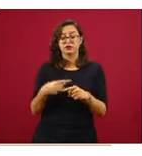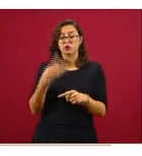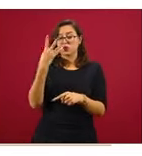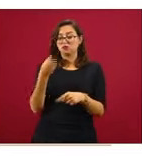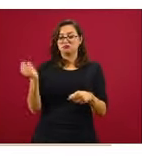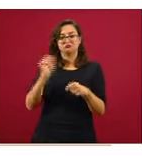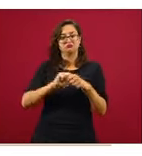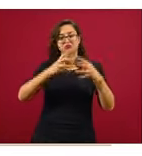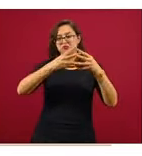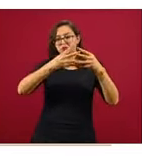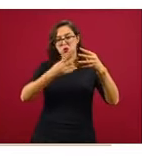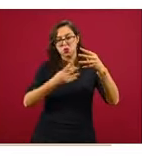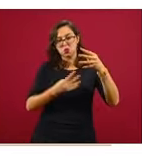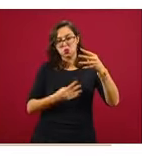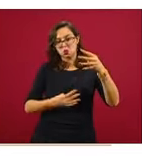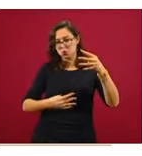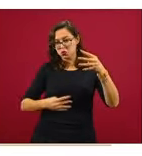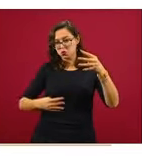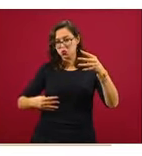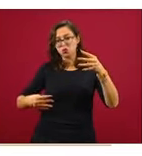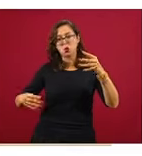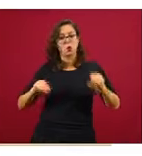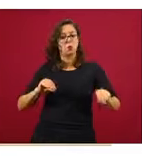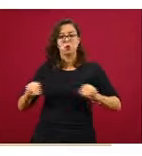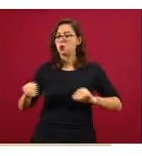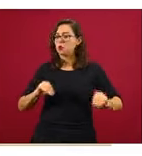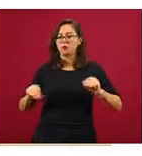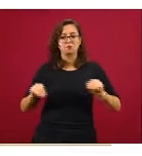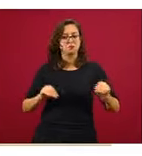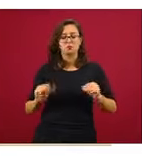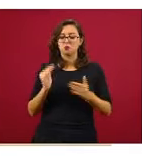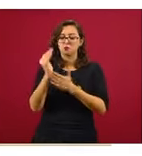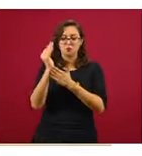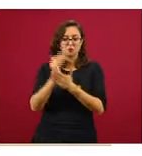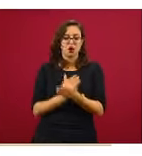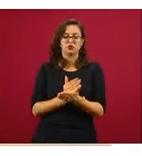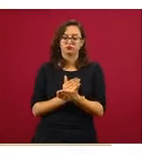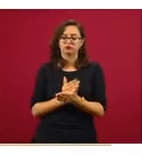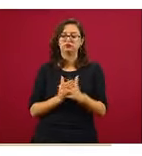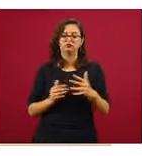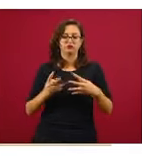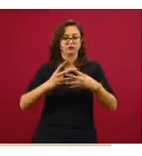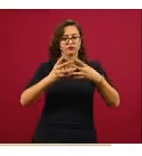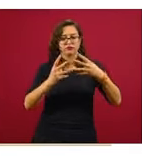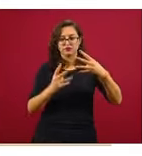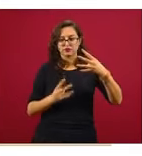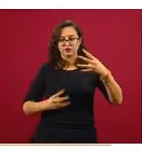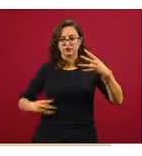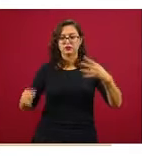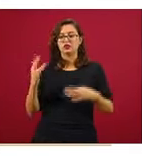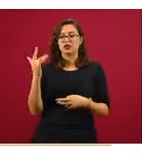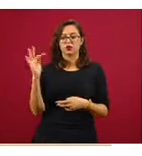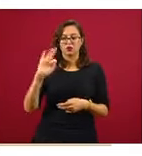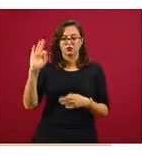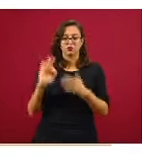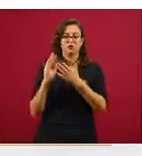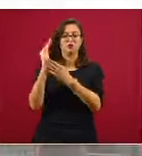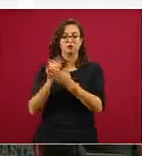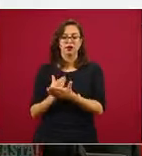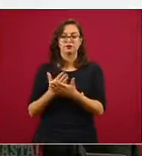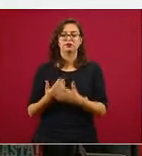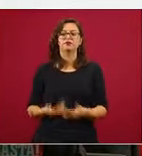semanas se han, como se puede ver, mantenido por debajo de la movilidad disminuida de menos 50%.